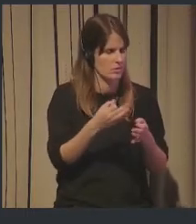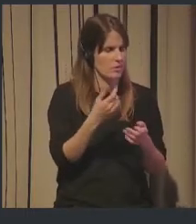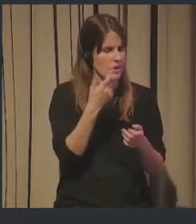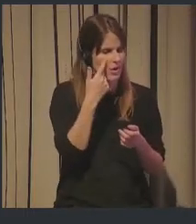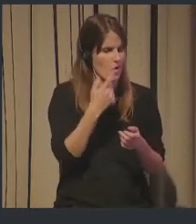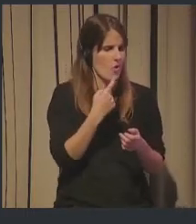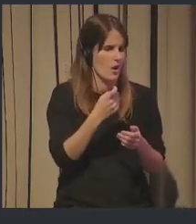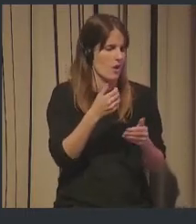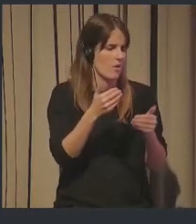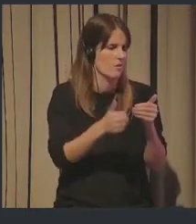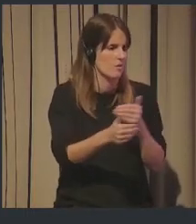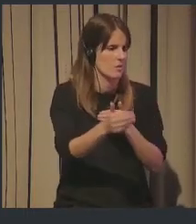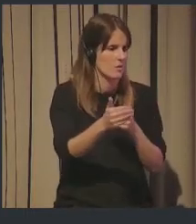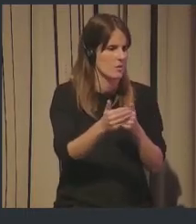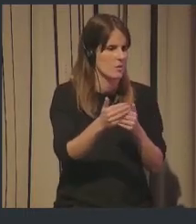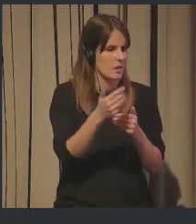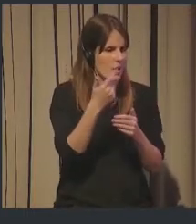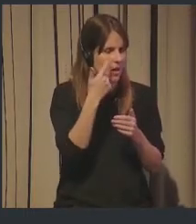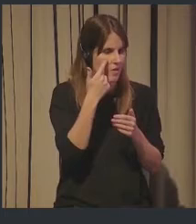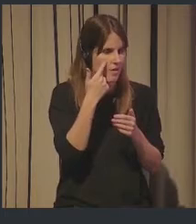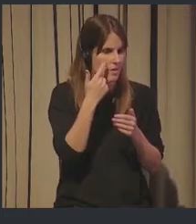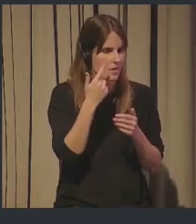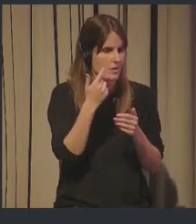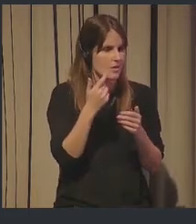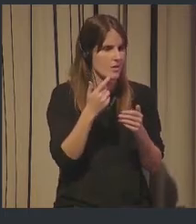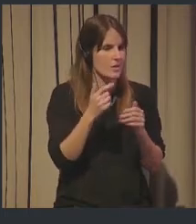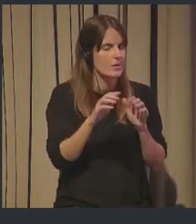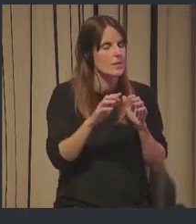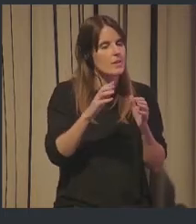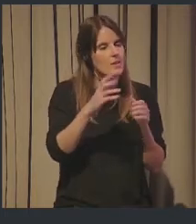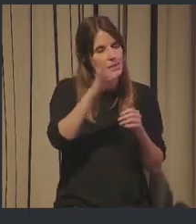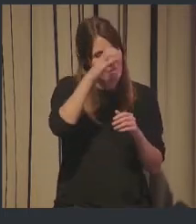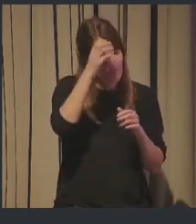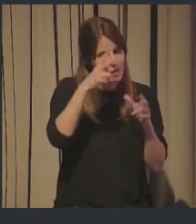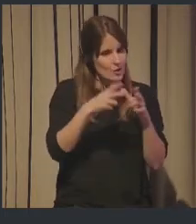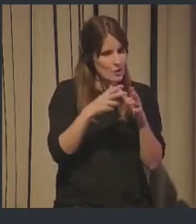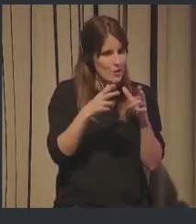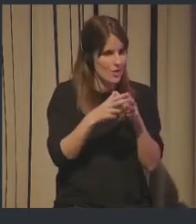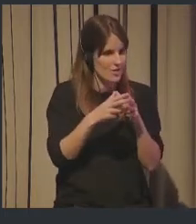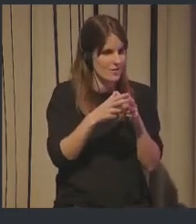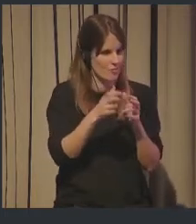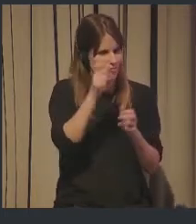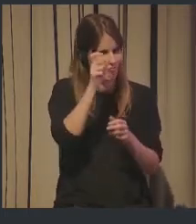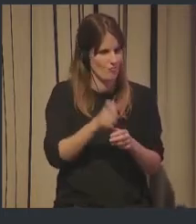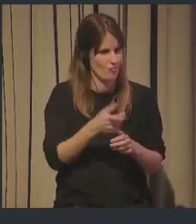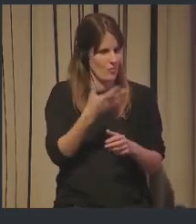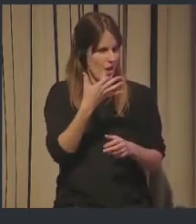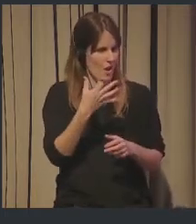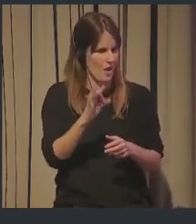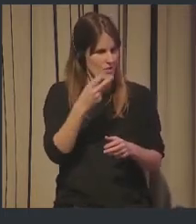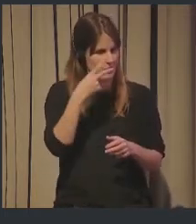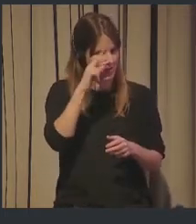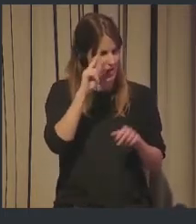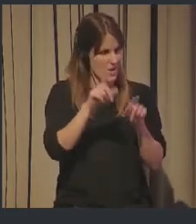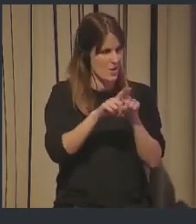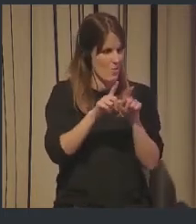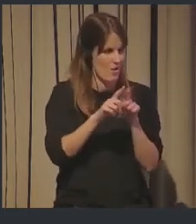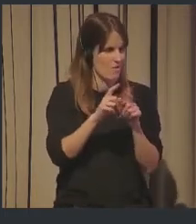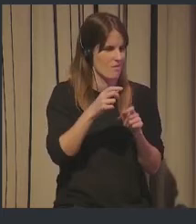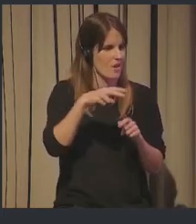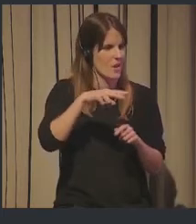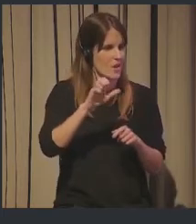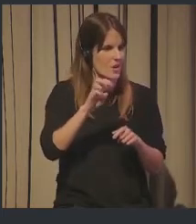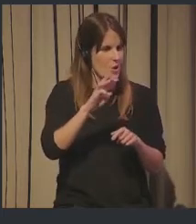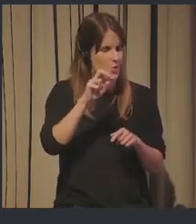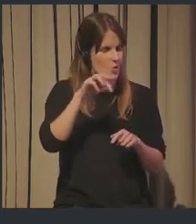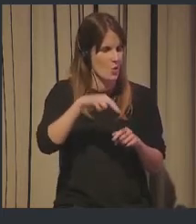día que el Isaac Newton de las ciencias sociales llegue y les diga, mira, esta es la norma, esta es la ley y ya